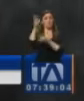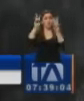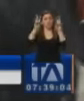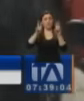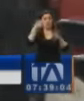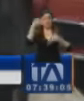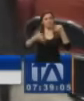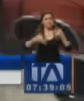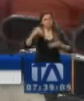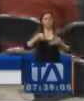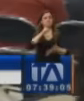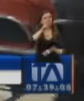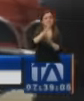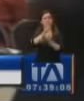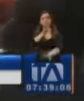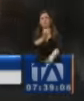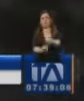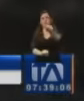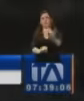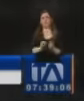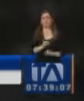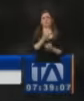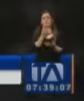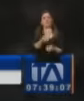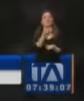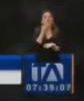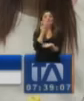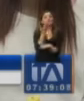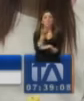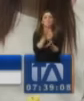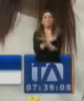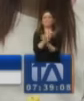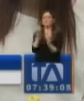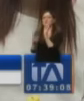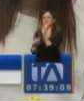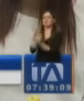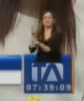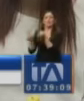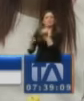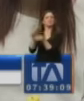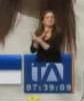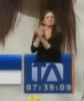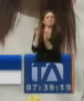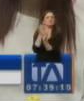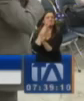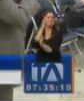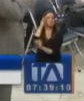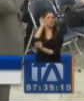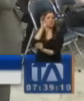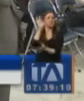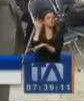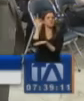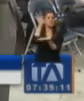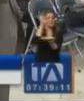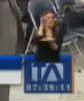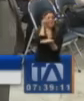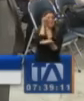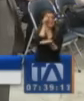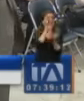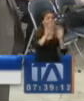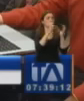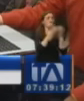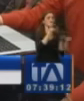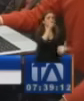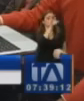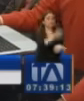avanza el caso de este joven y de otras personas que desaparecieron sin dejar rastro. Representantes de la Fiscalía, de la Comisión